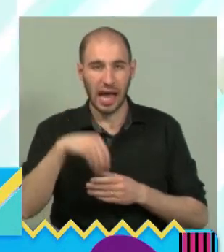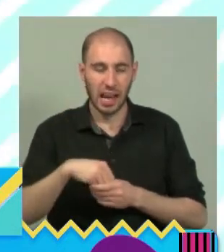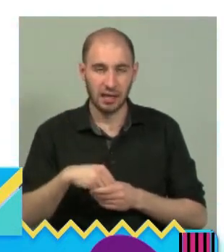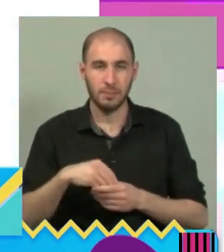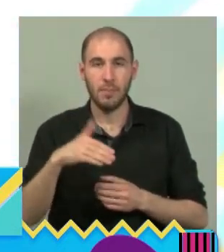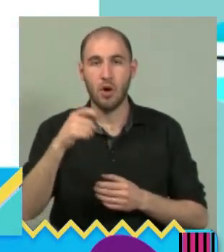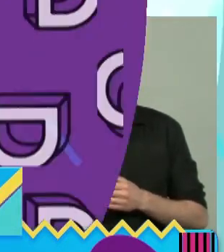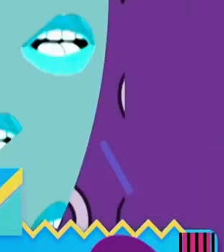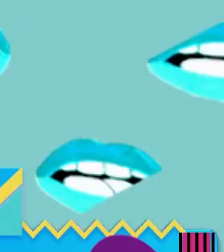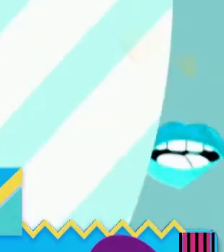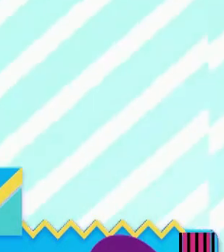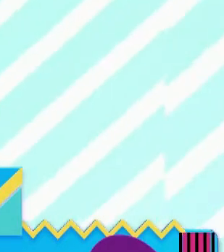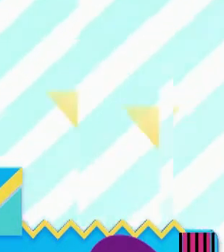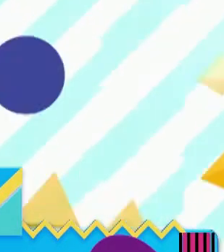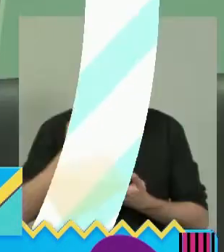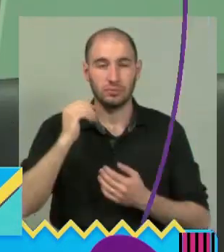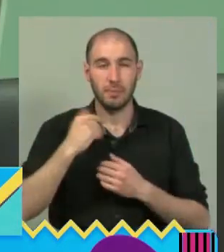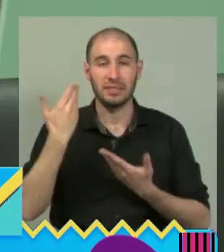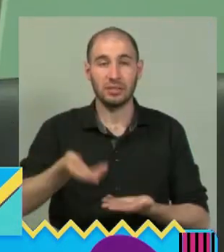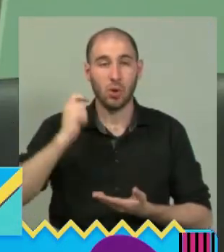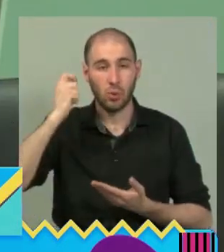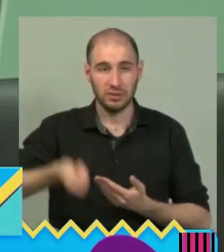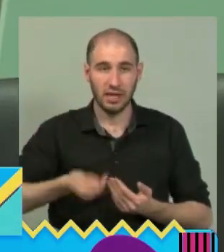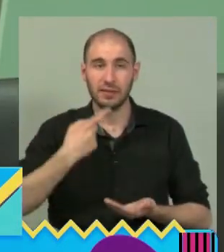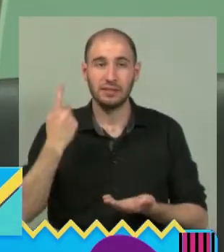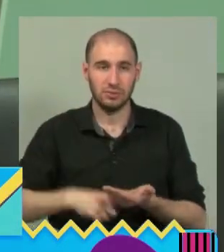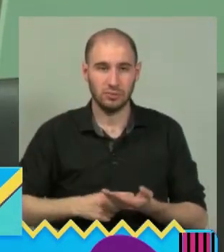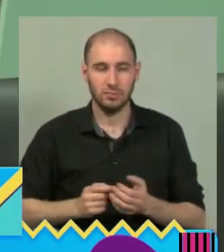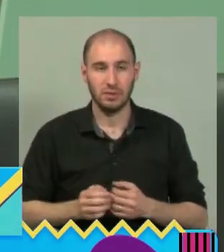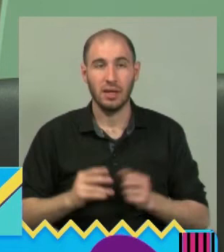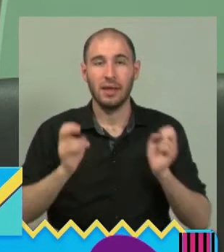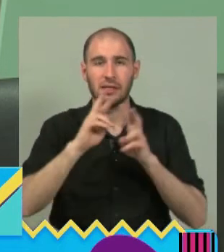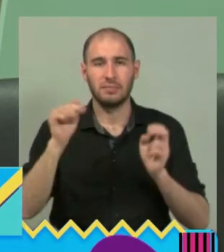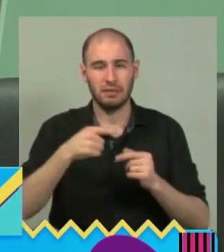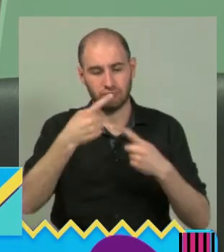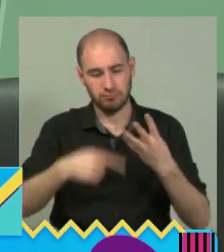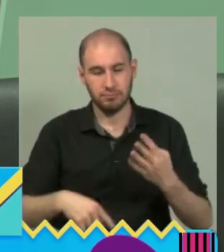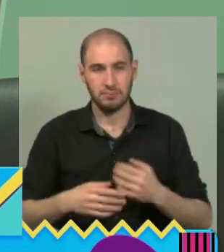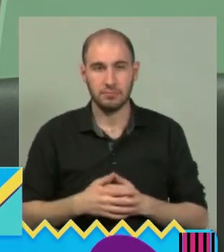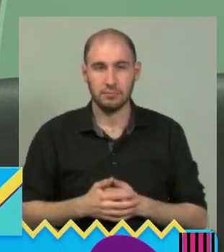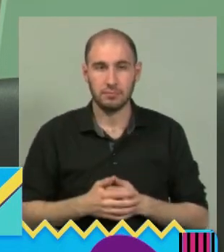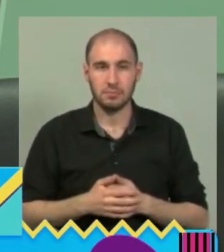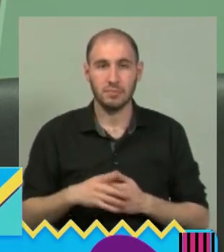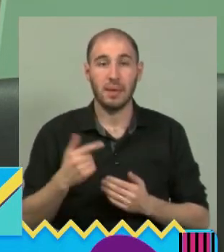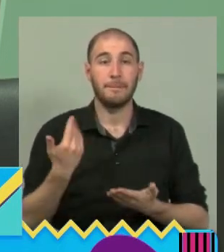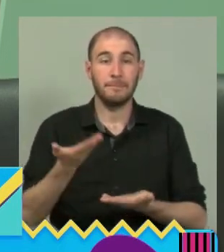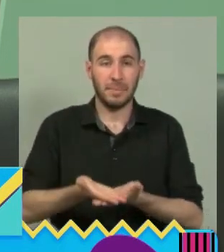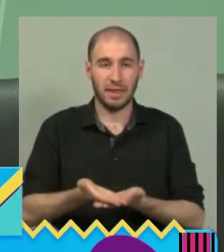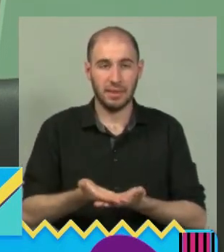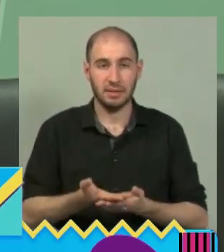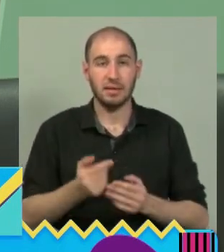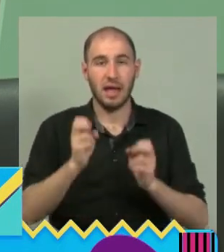concejal Morales, que hizo la presentación judicial, se tomaron medidas al respecto, etcétera, etcétera, y cuando se pidió